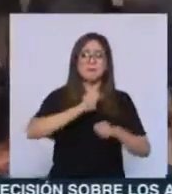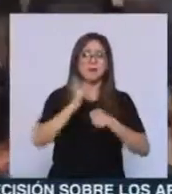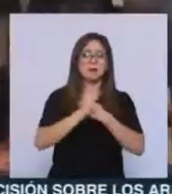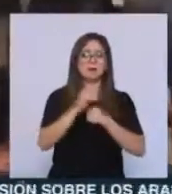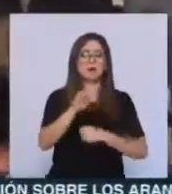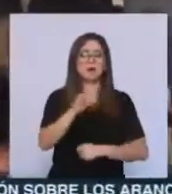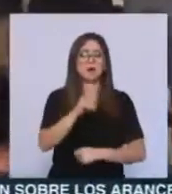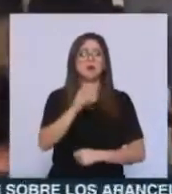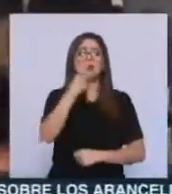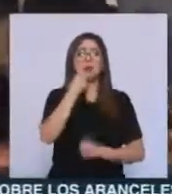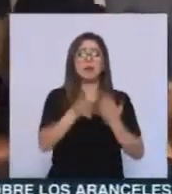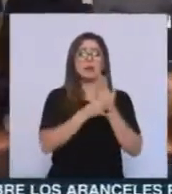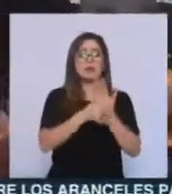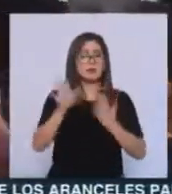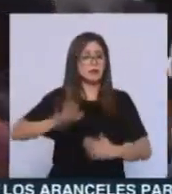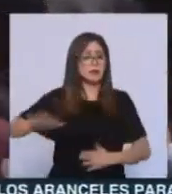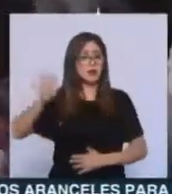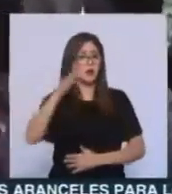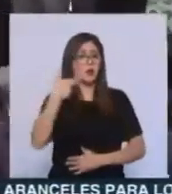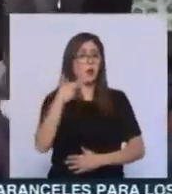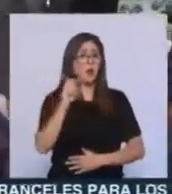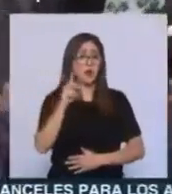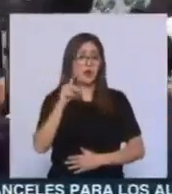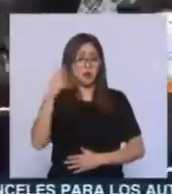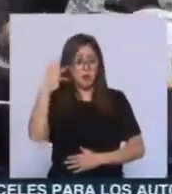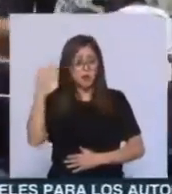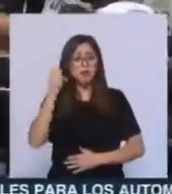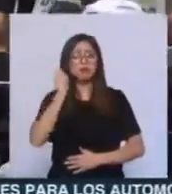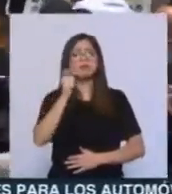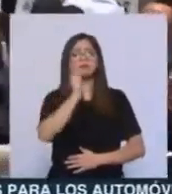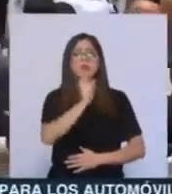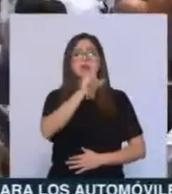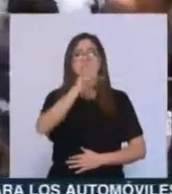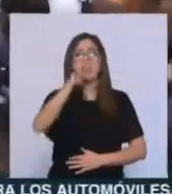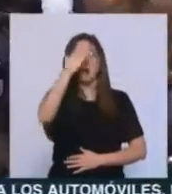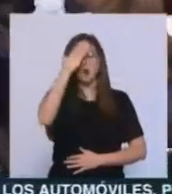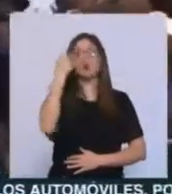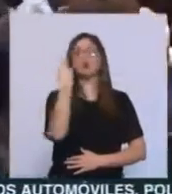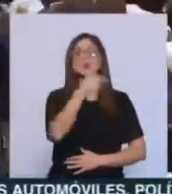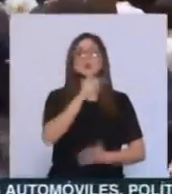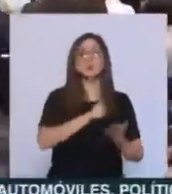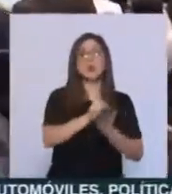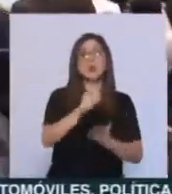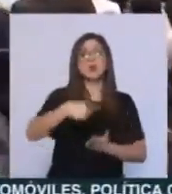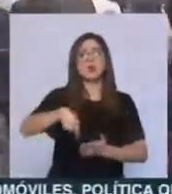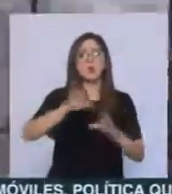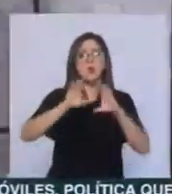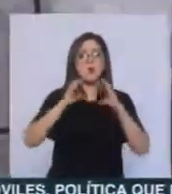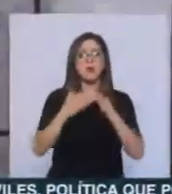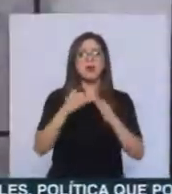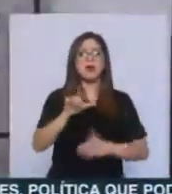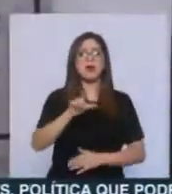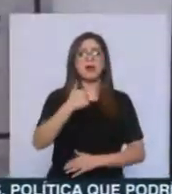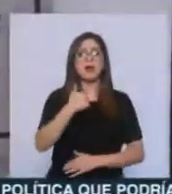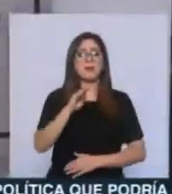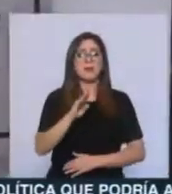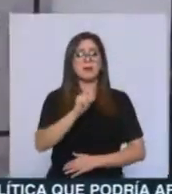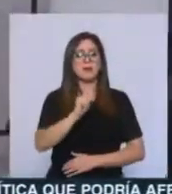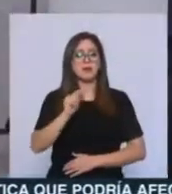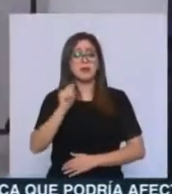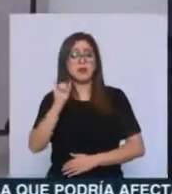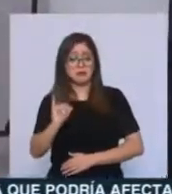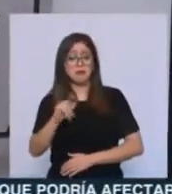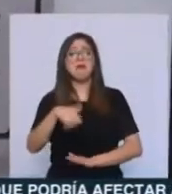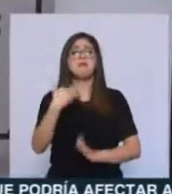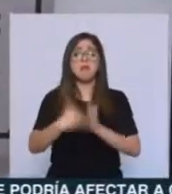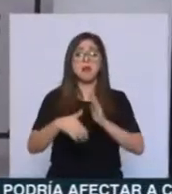que en Holanda se han implementado acciones de avanzada que reconocen los derechos de la comunidad LGBTTI, aunque quedan muchas cosas